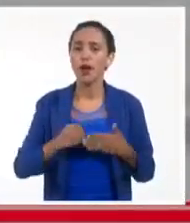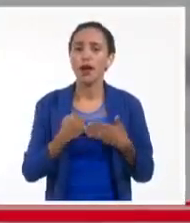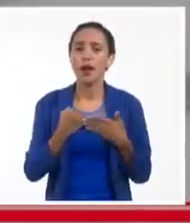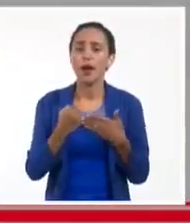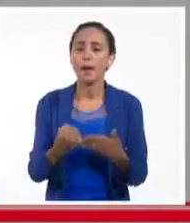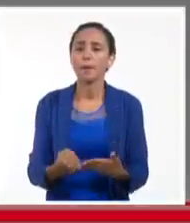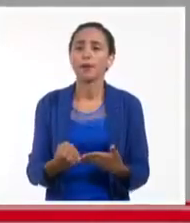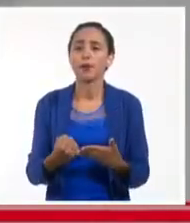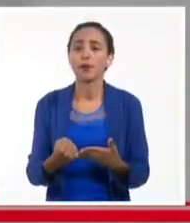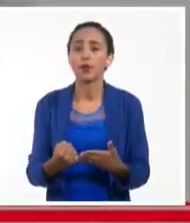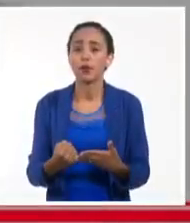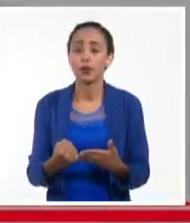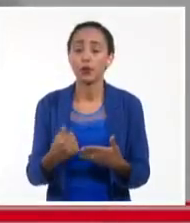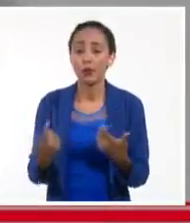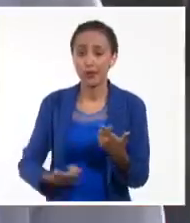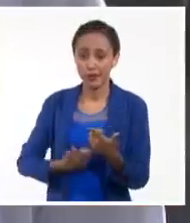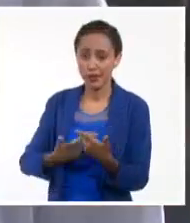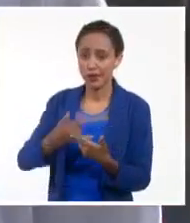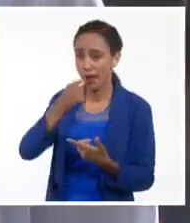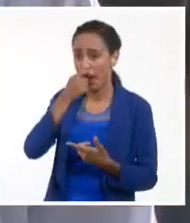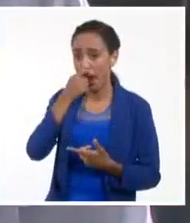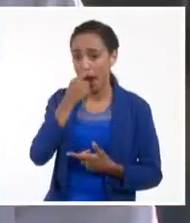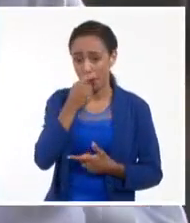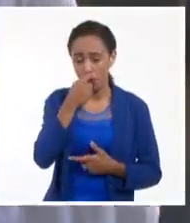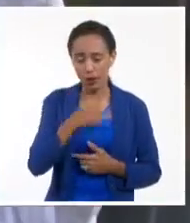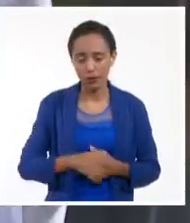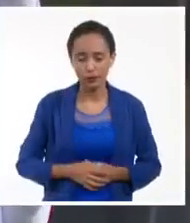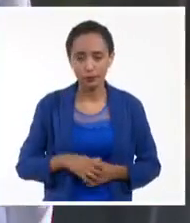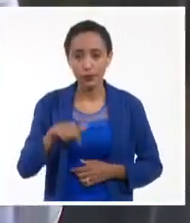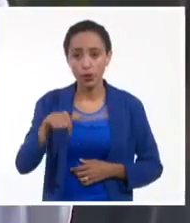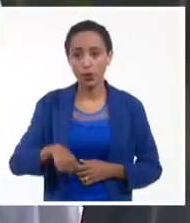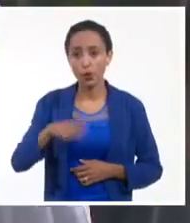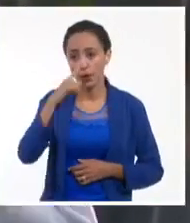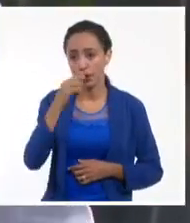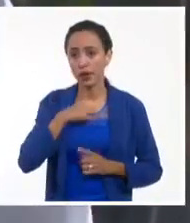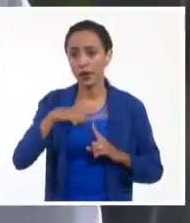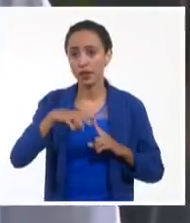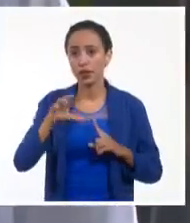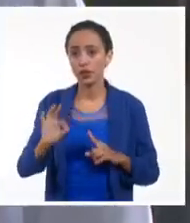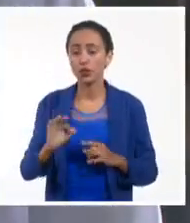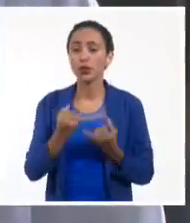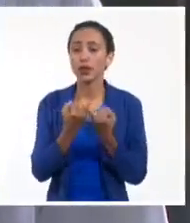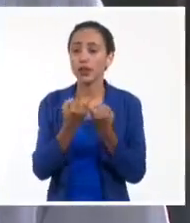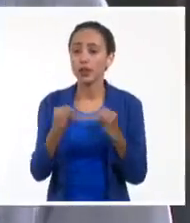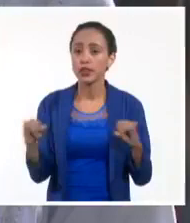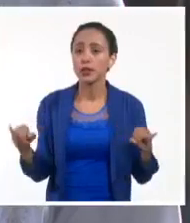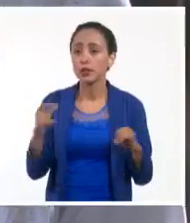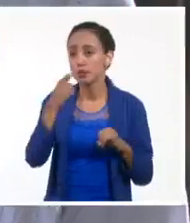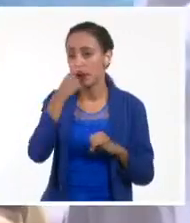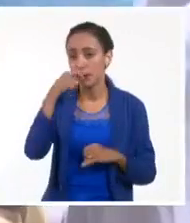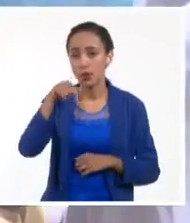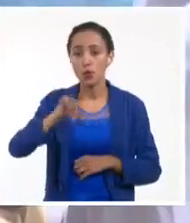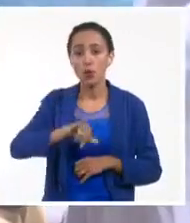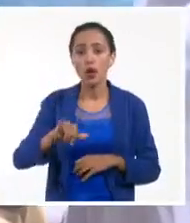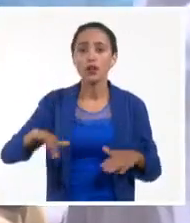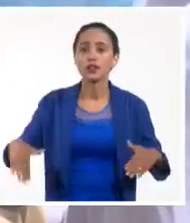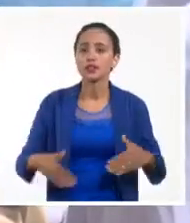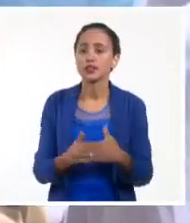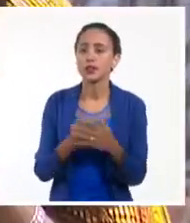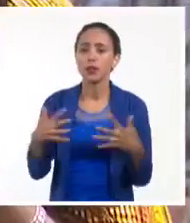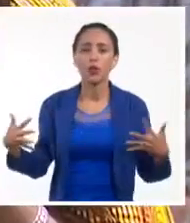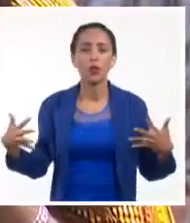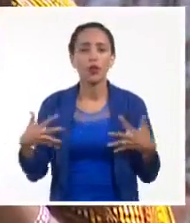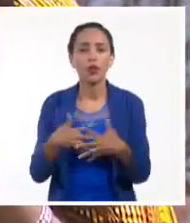a la epopeya en Angola. Hoy, Neto, prócer de la independencia de Angola, constituye un símbolo de unidad